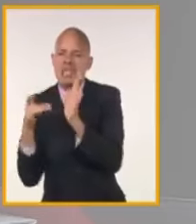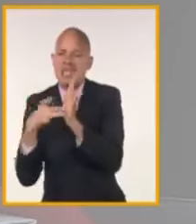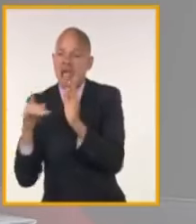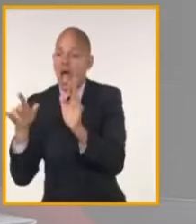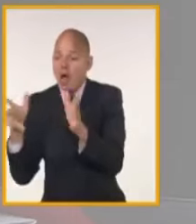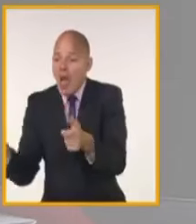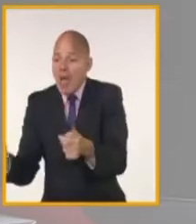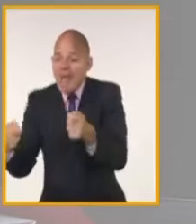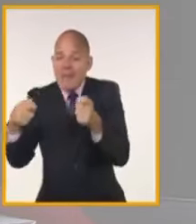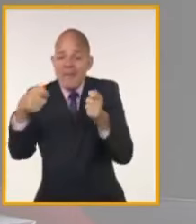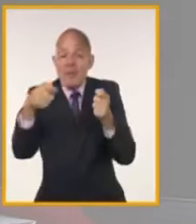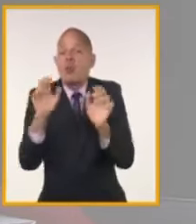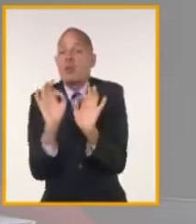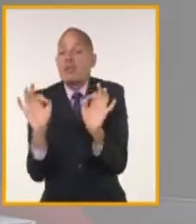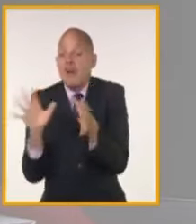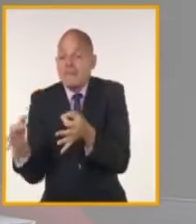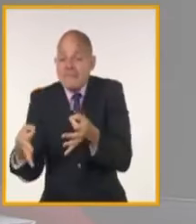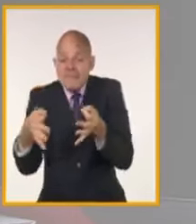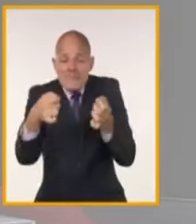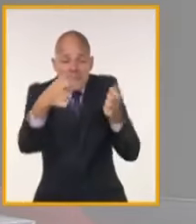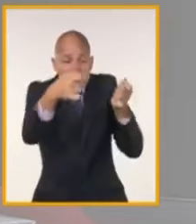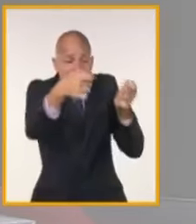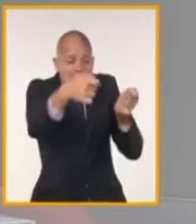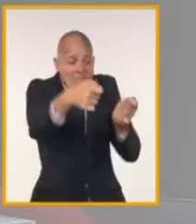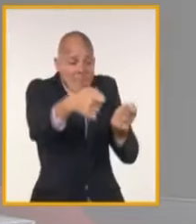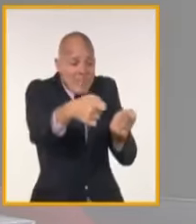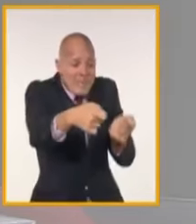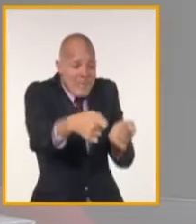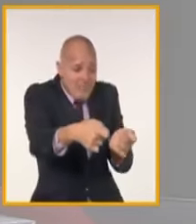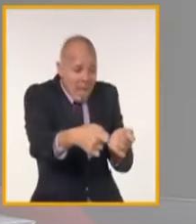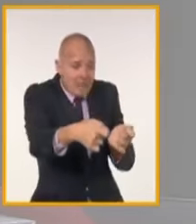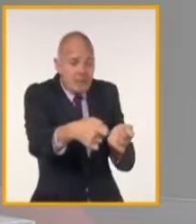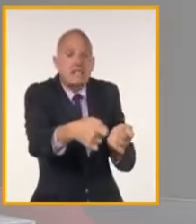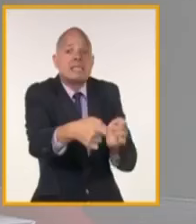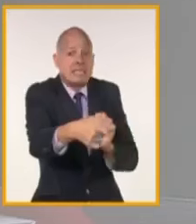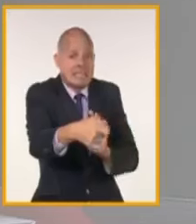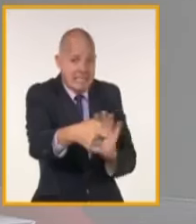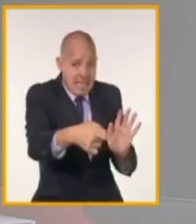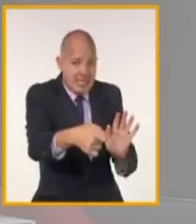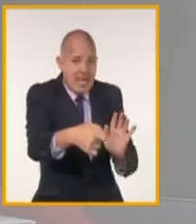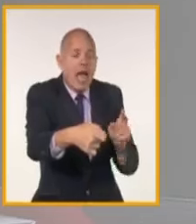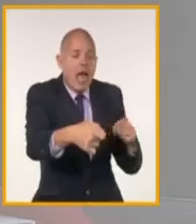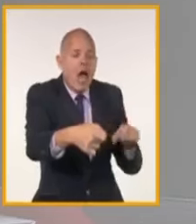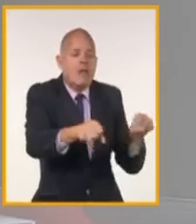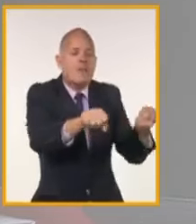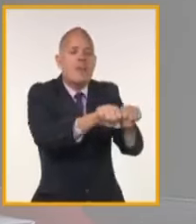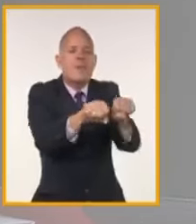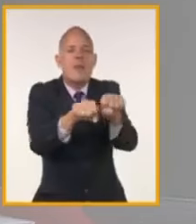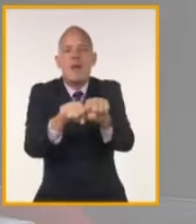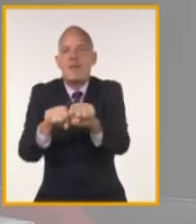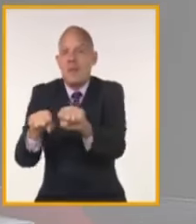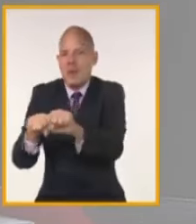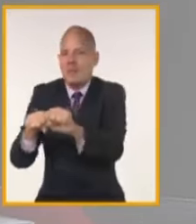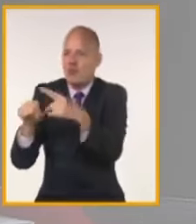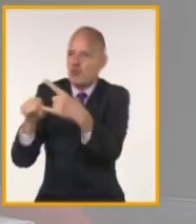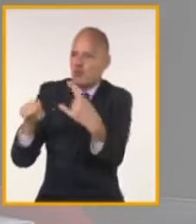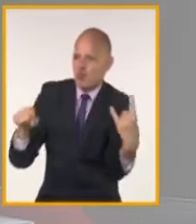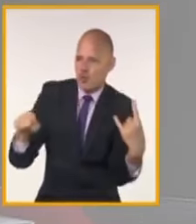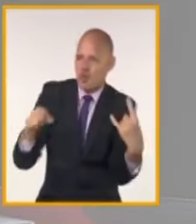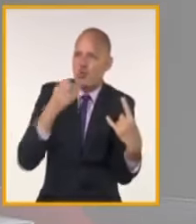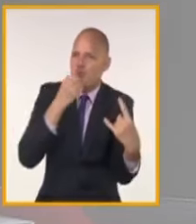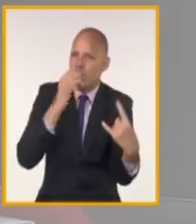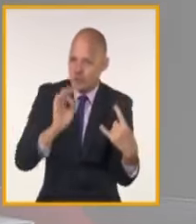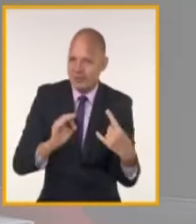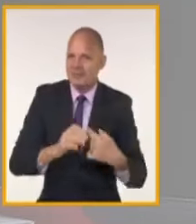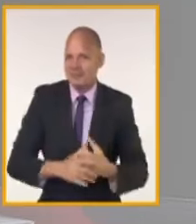volumen grande pero bueno se ha tomado un grupo de medidas importantes para a pesar de que es un es un